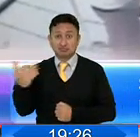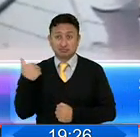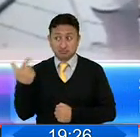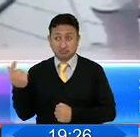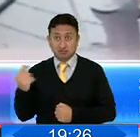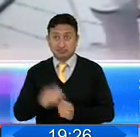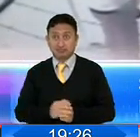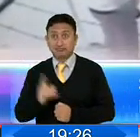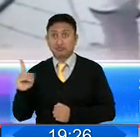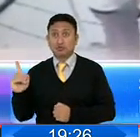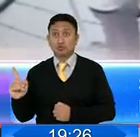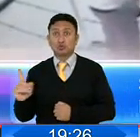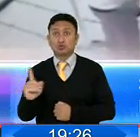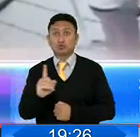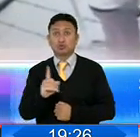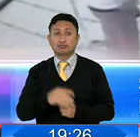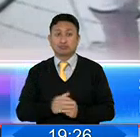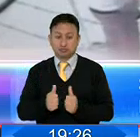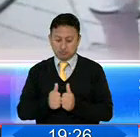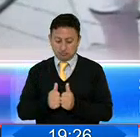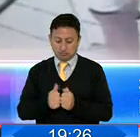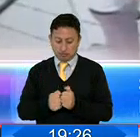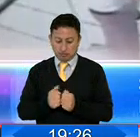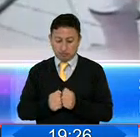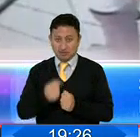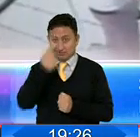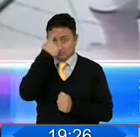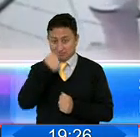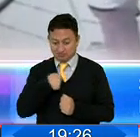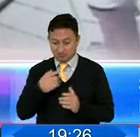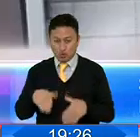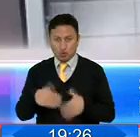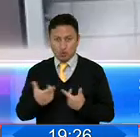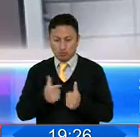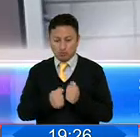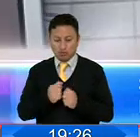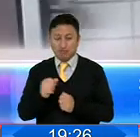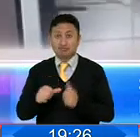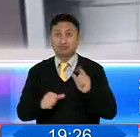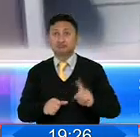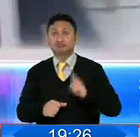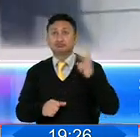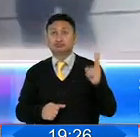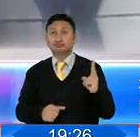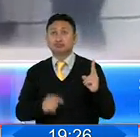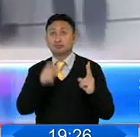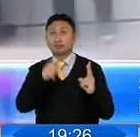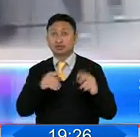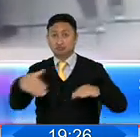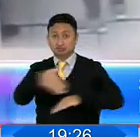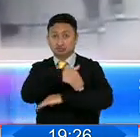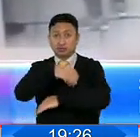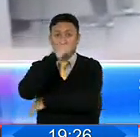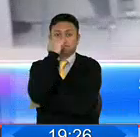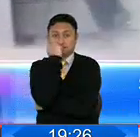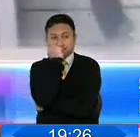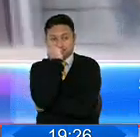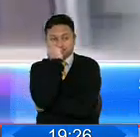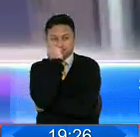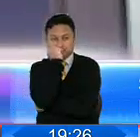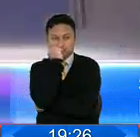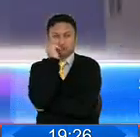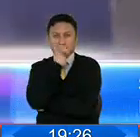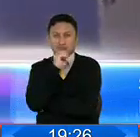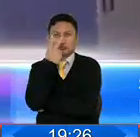efectivo, sale. Por mensaje comunica de las características, una segunda persona ubicada en el pasillo es la encargada